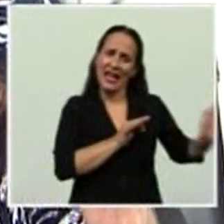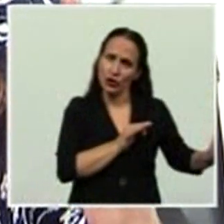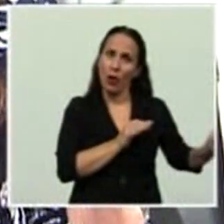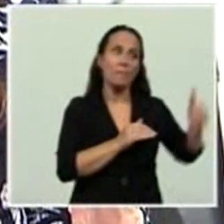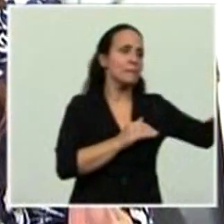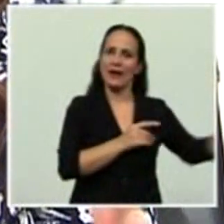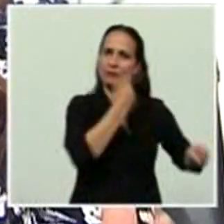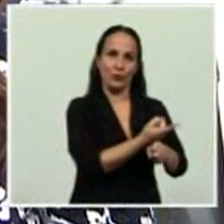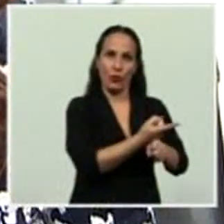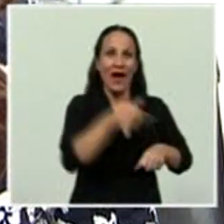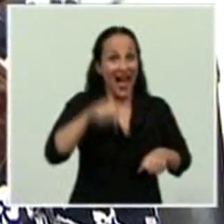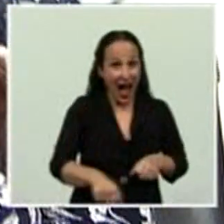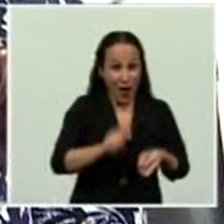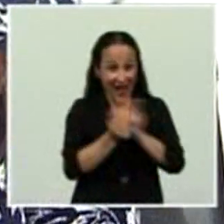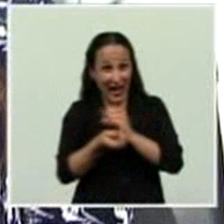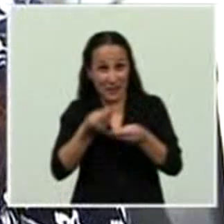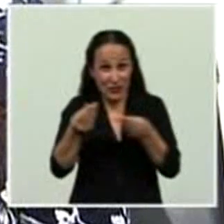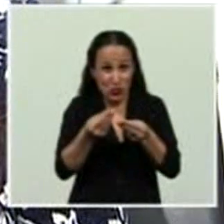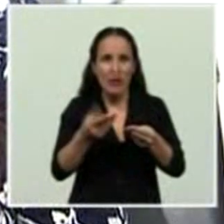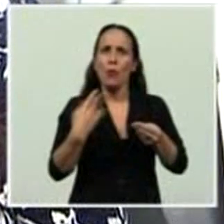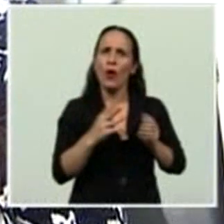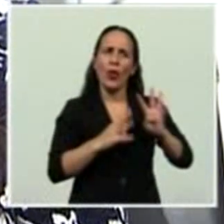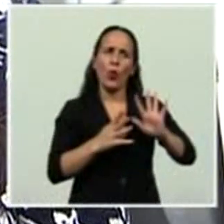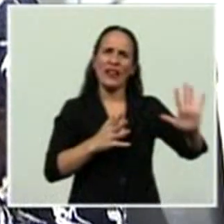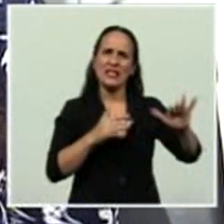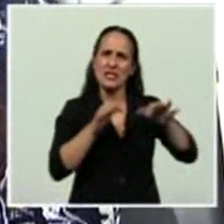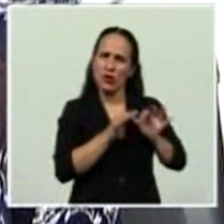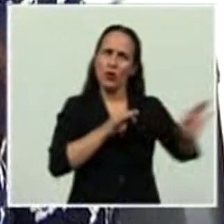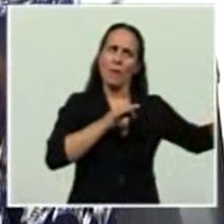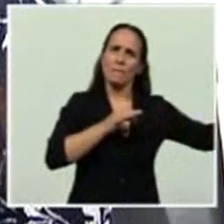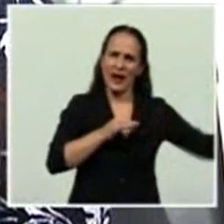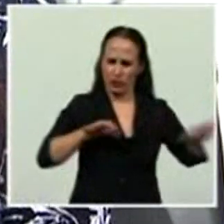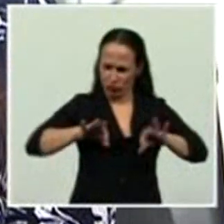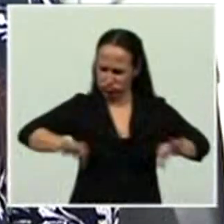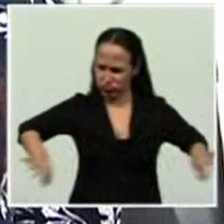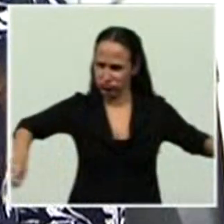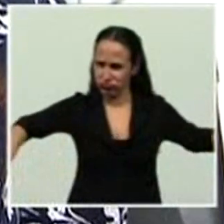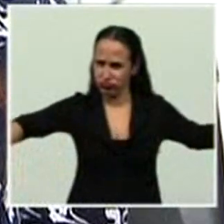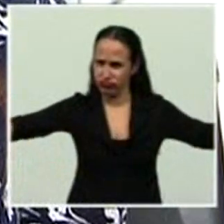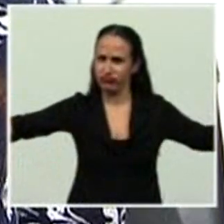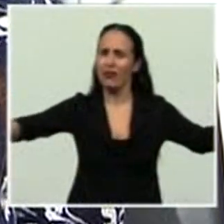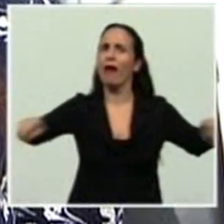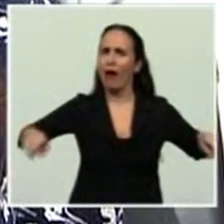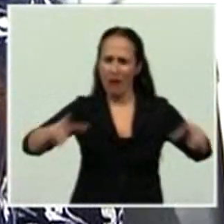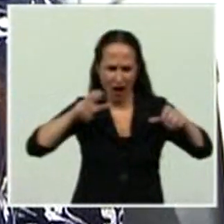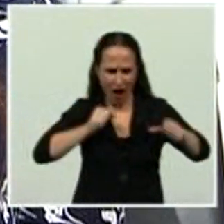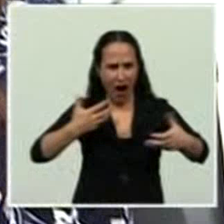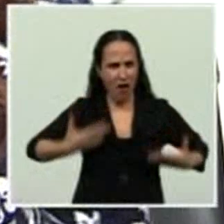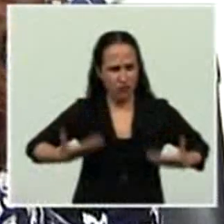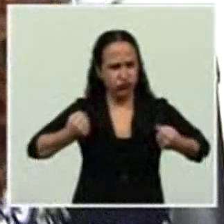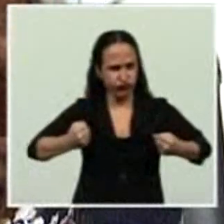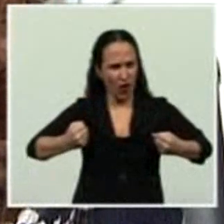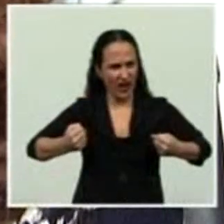ahora con el carbonato pueden medir hasta 45 m de longitud tienen seis veces más eh resistencia que el